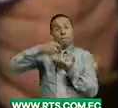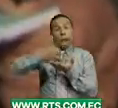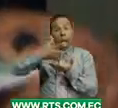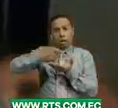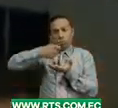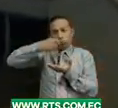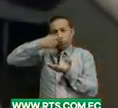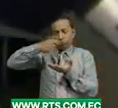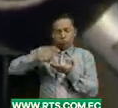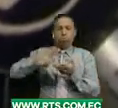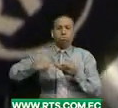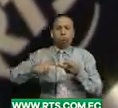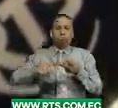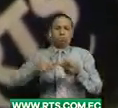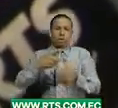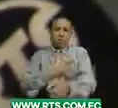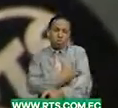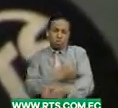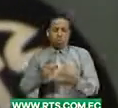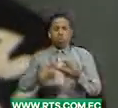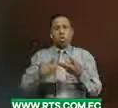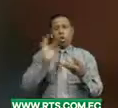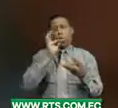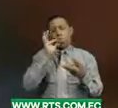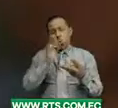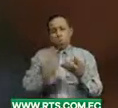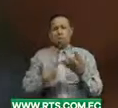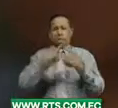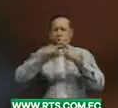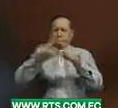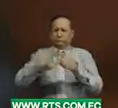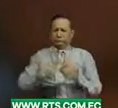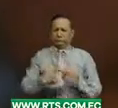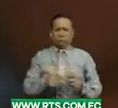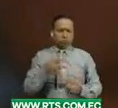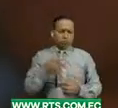marihuana, benzodiazepinas, anfetaminas, 5 tipos de drogas. Informó Julio César Saona.